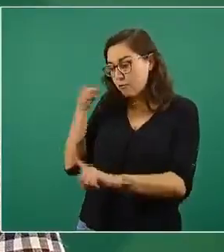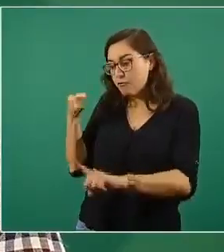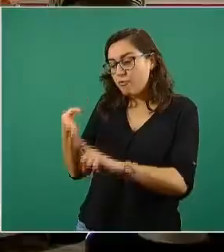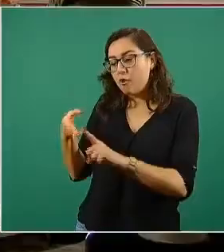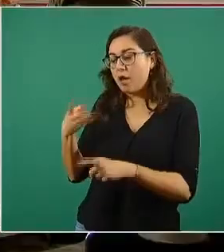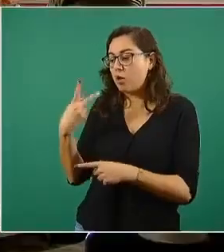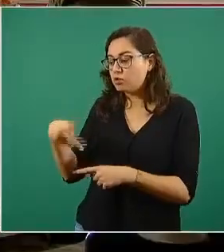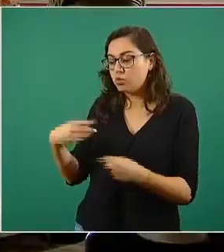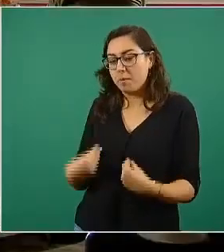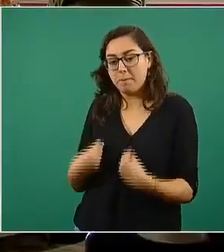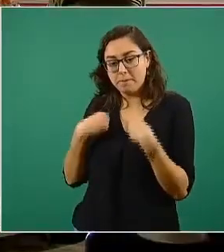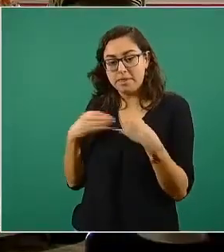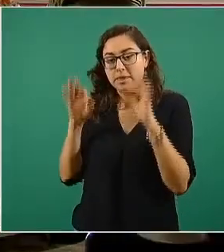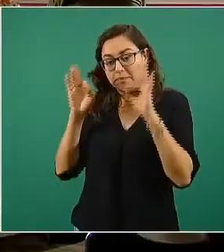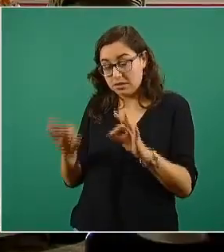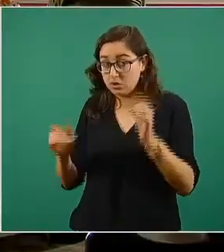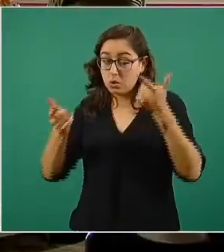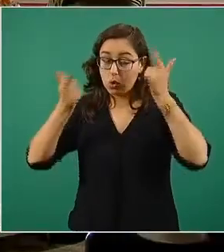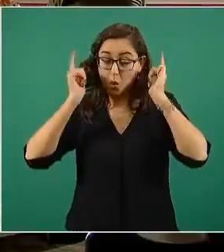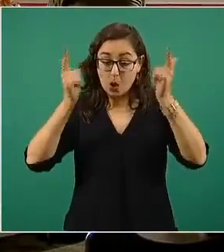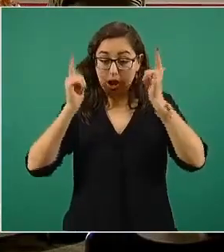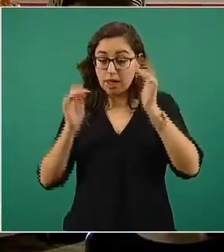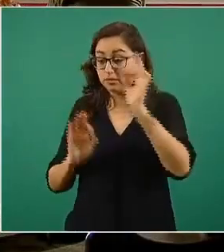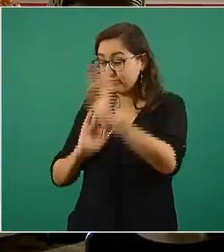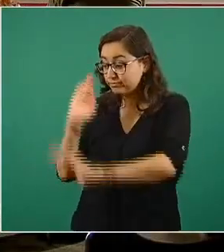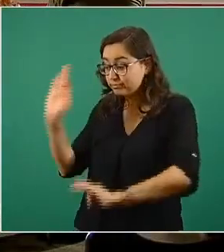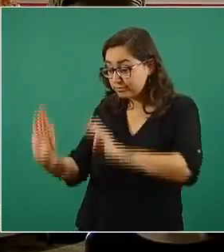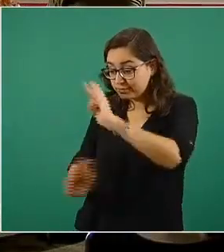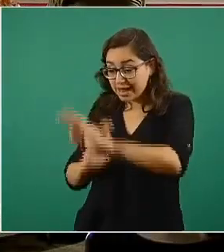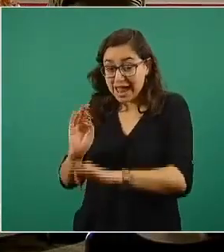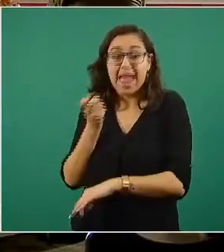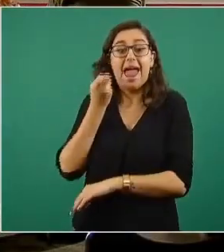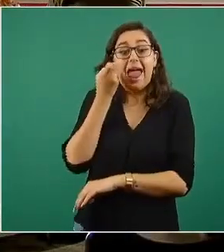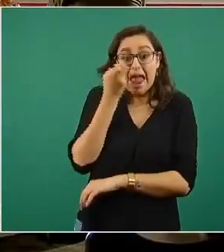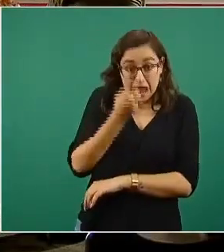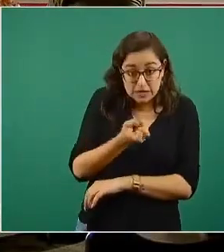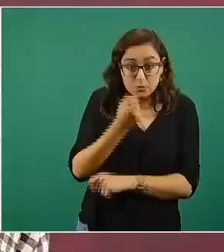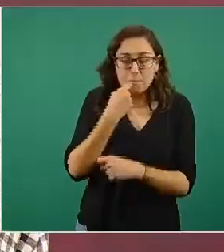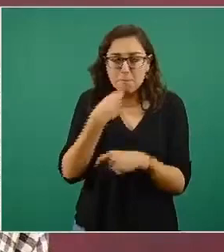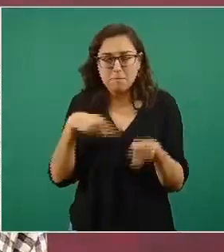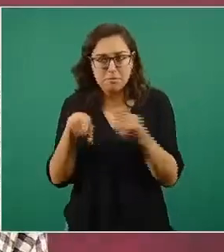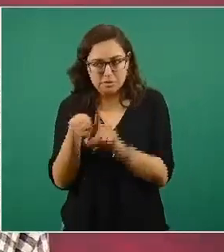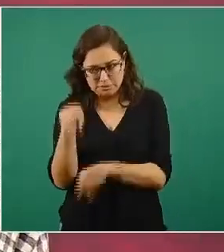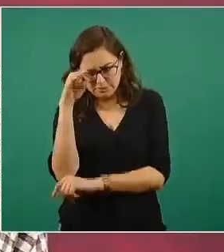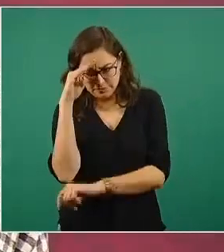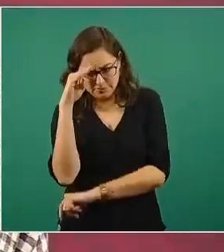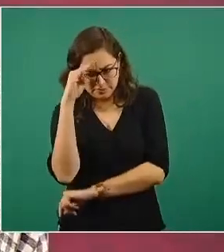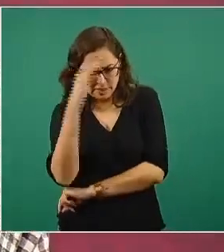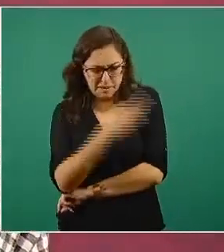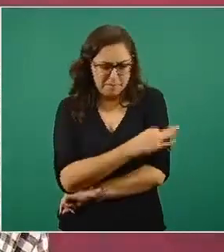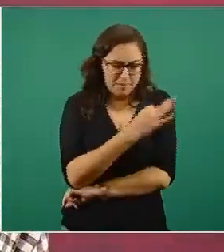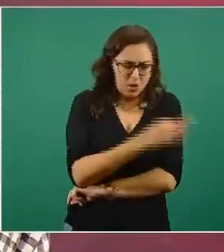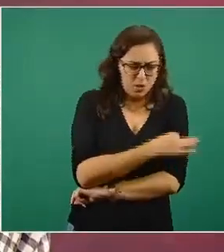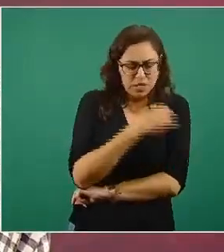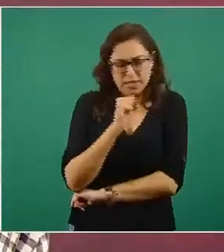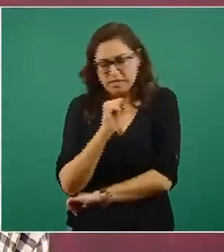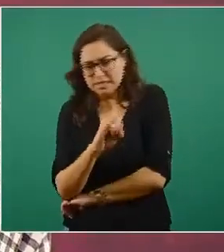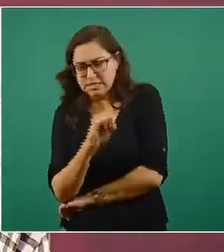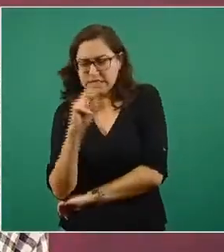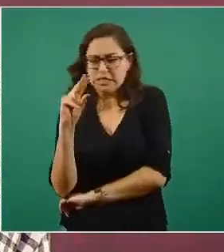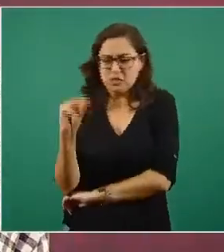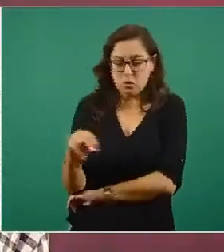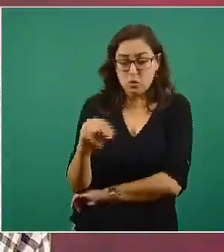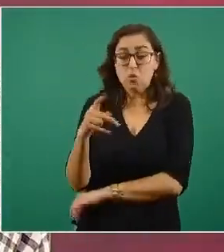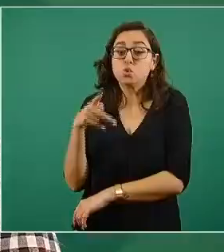bienestar de la persona. Y con el mismo criterio que se administran estos cuidados es cómo se puede ubicar